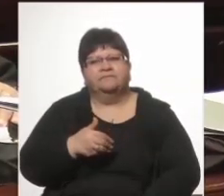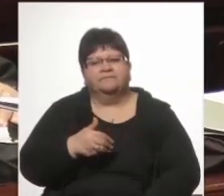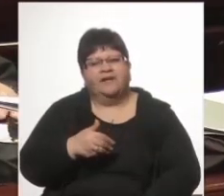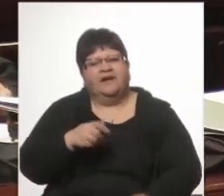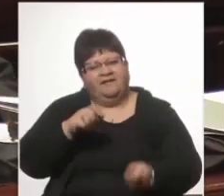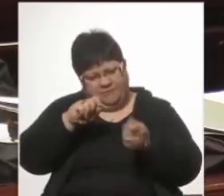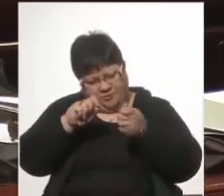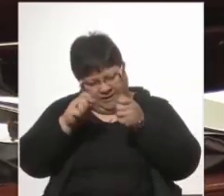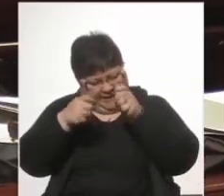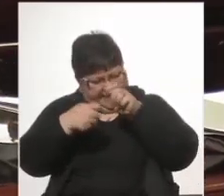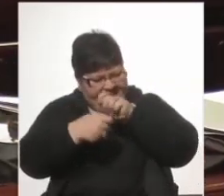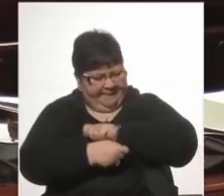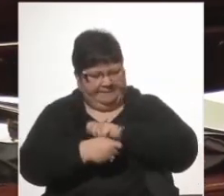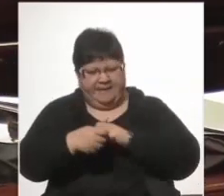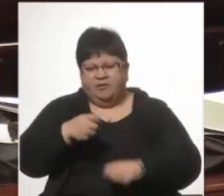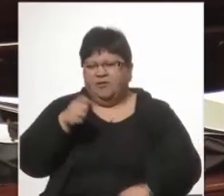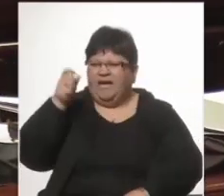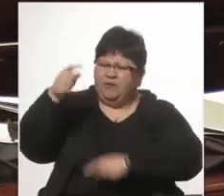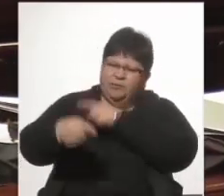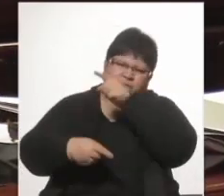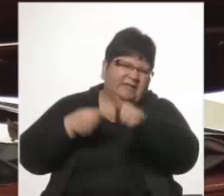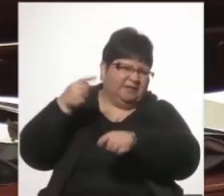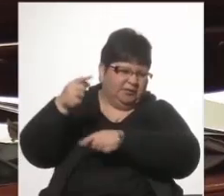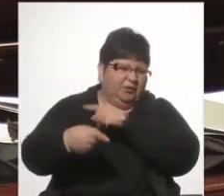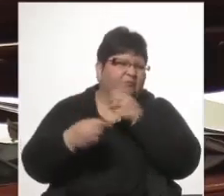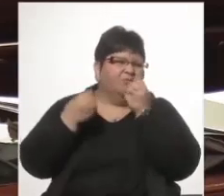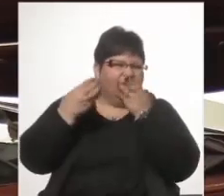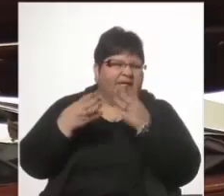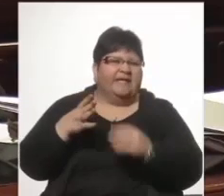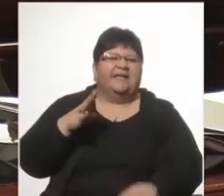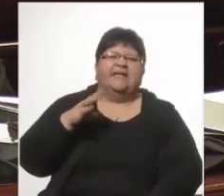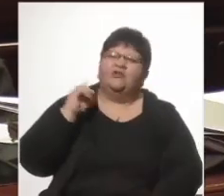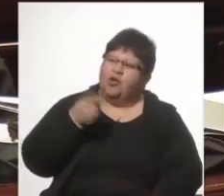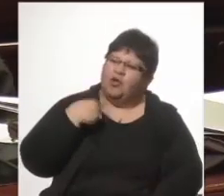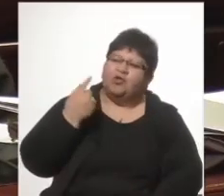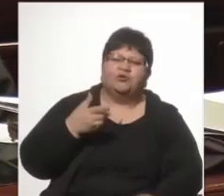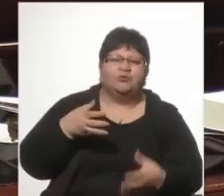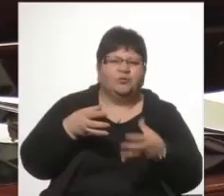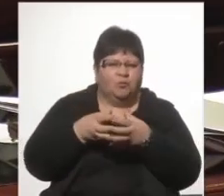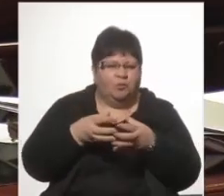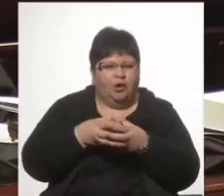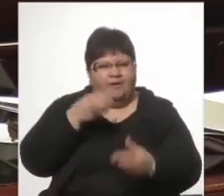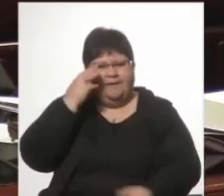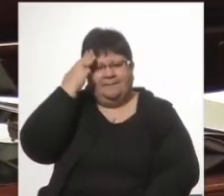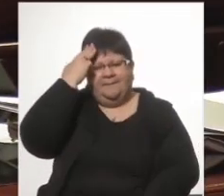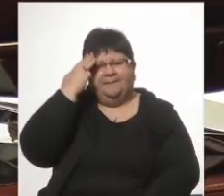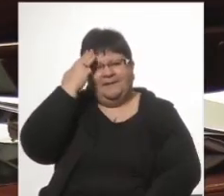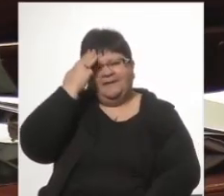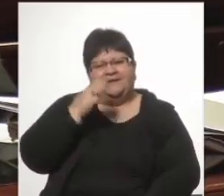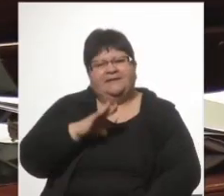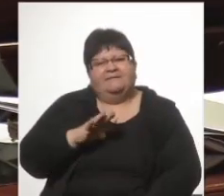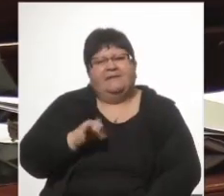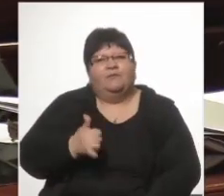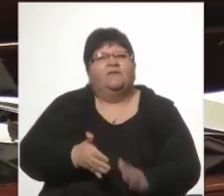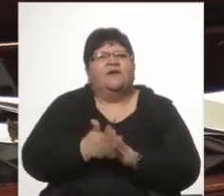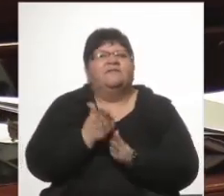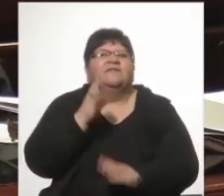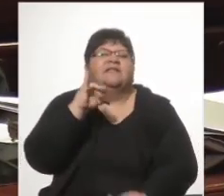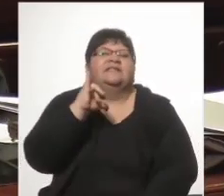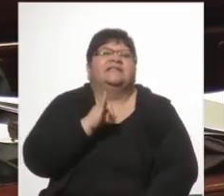dicha acusación con miles de votos en las urnas e íbamos a poner al